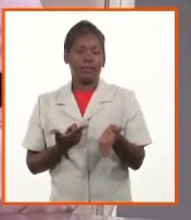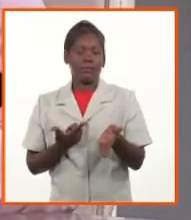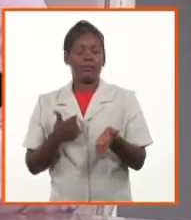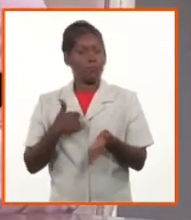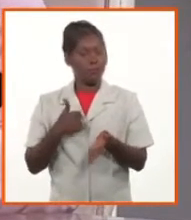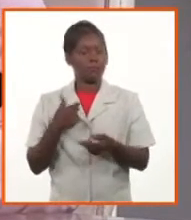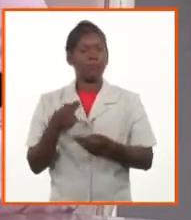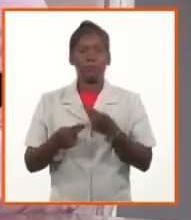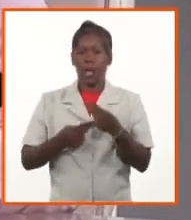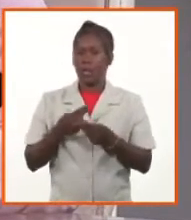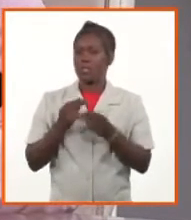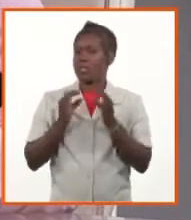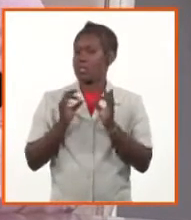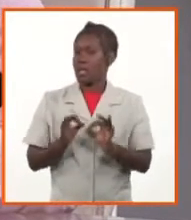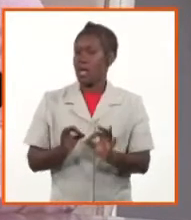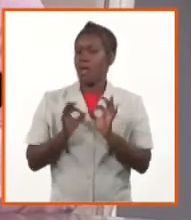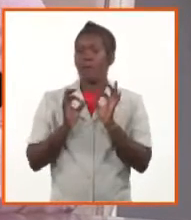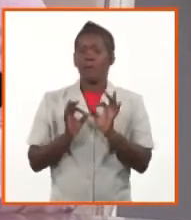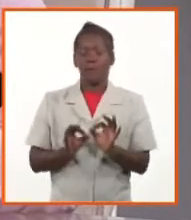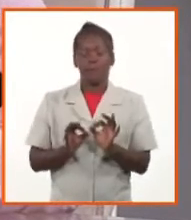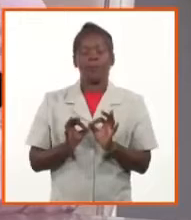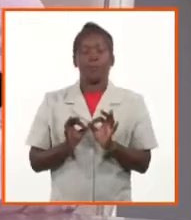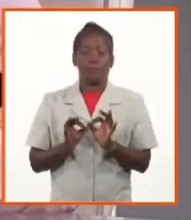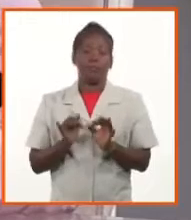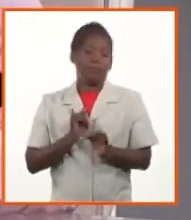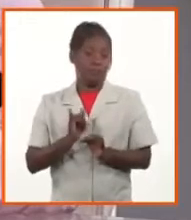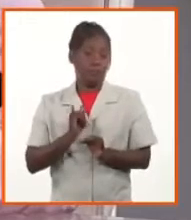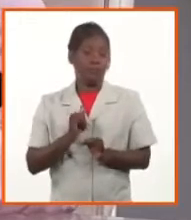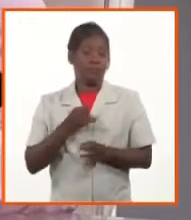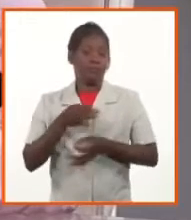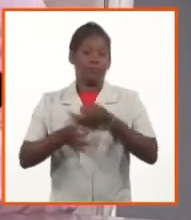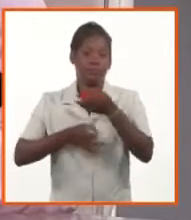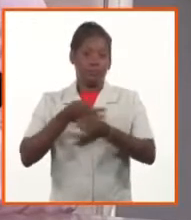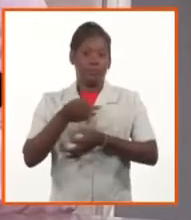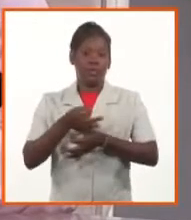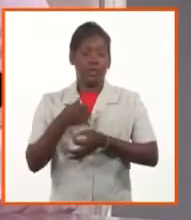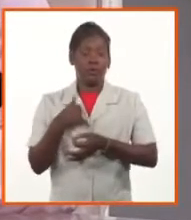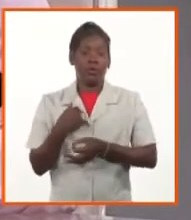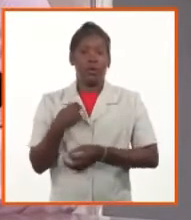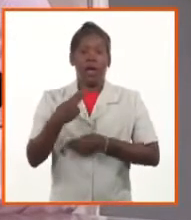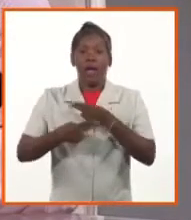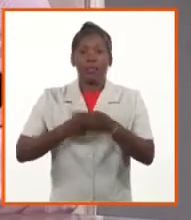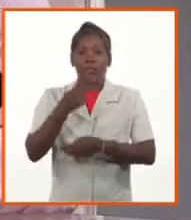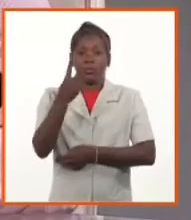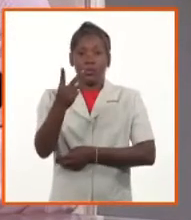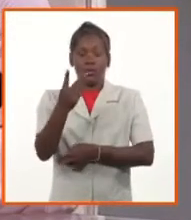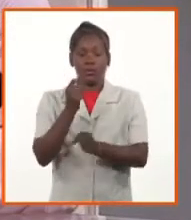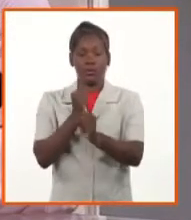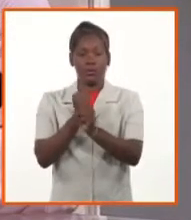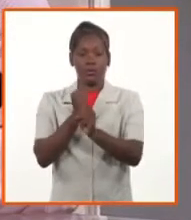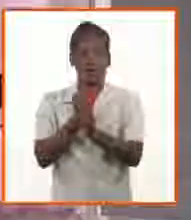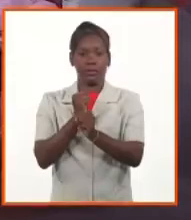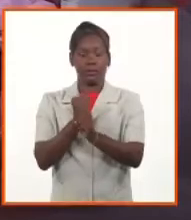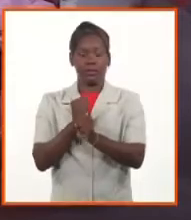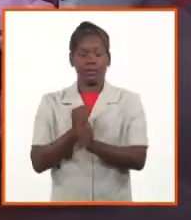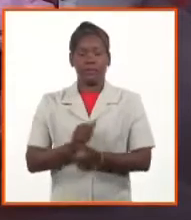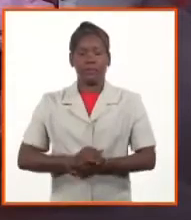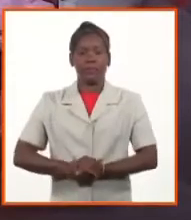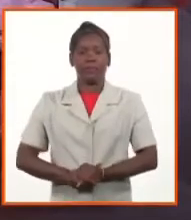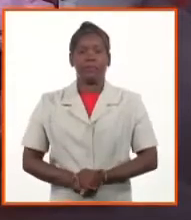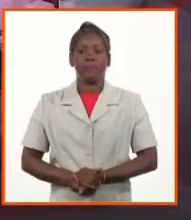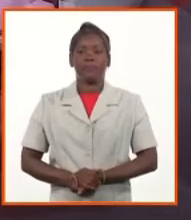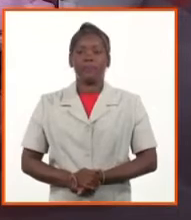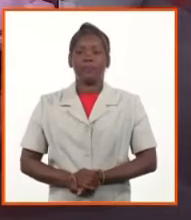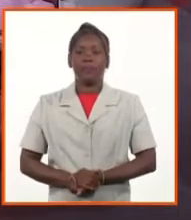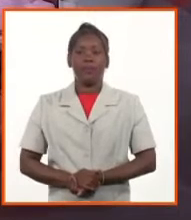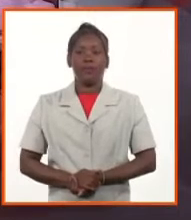Y esa es la forma de hacer crítica y poesía al mismo tiempo, no están desligadas para nada. ¿Te sientes muy